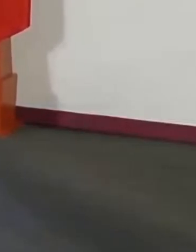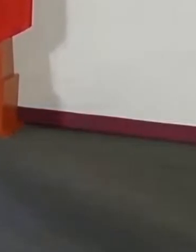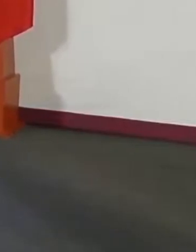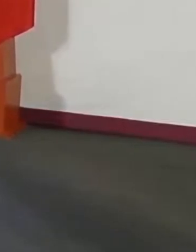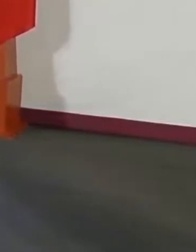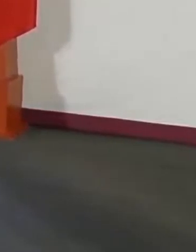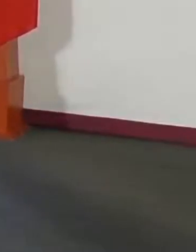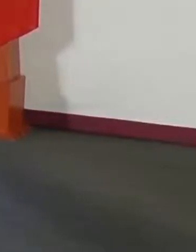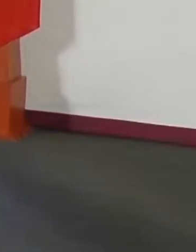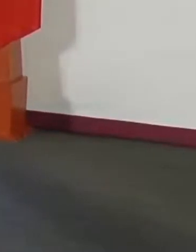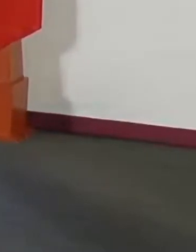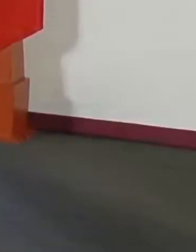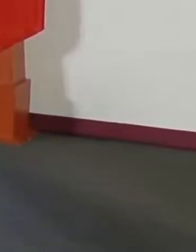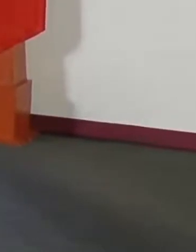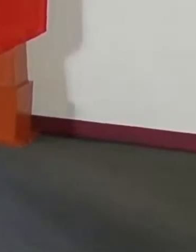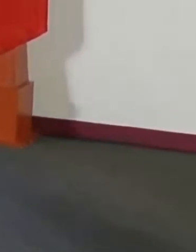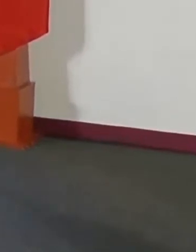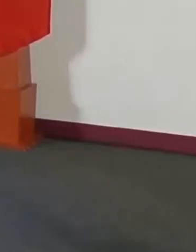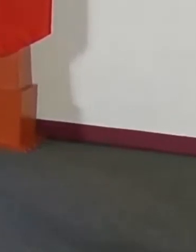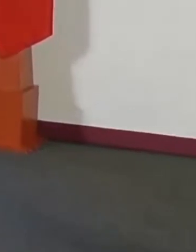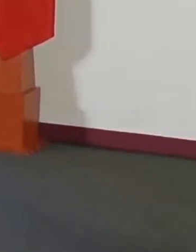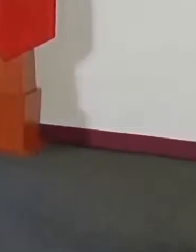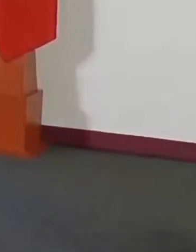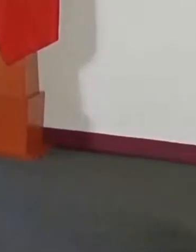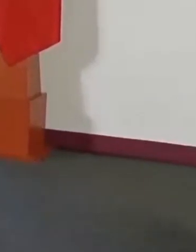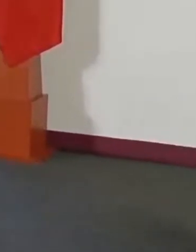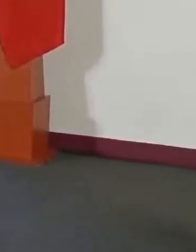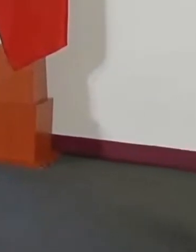Buenos días. Siéntense, por favor.